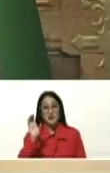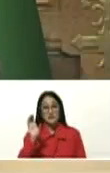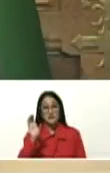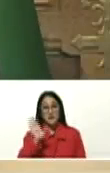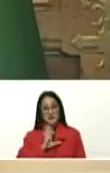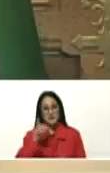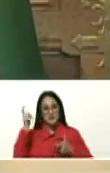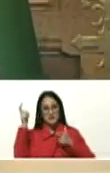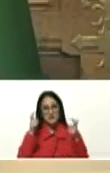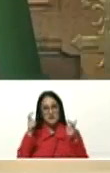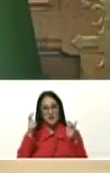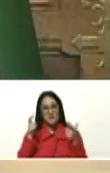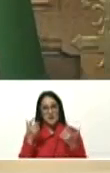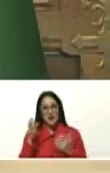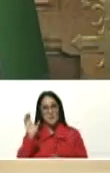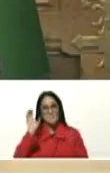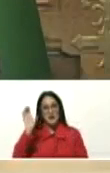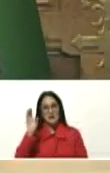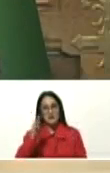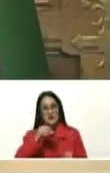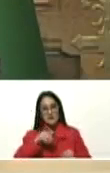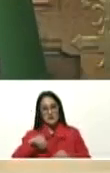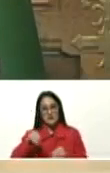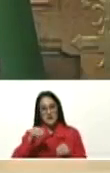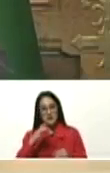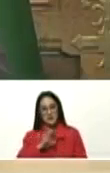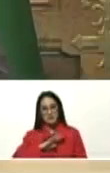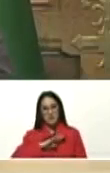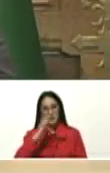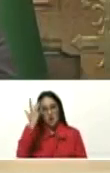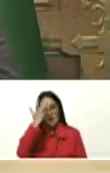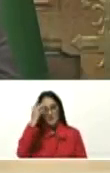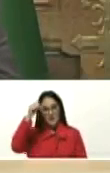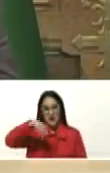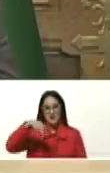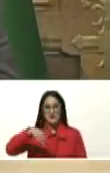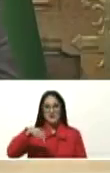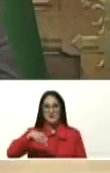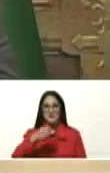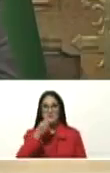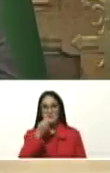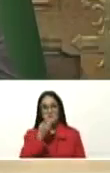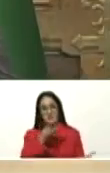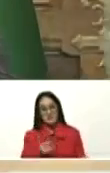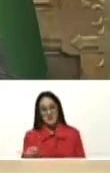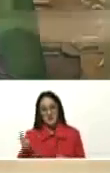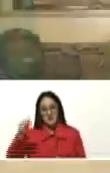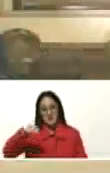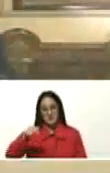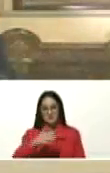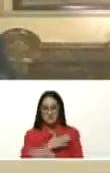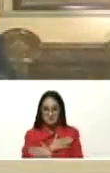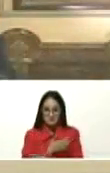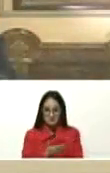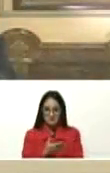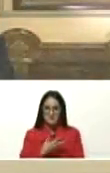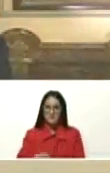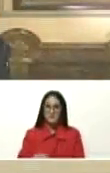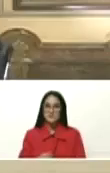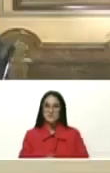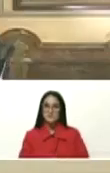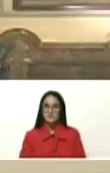Hugo Chávez es la patria y la tierra de África, aquí en Sudamérica. Bienvenido siempre, querido presidente.